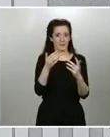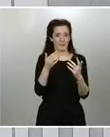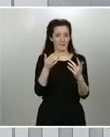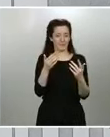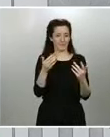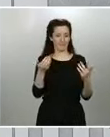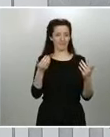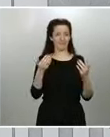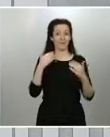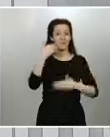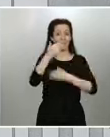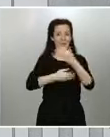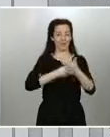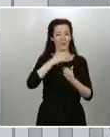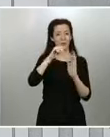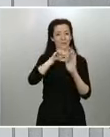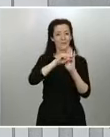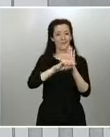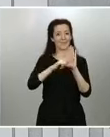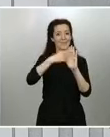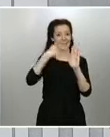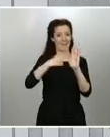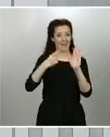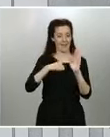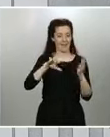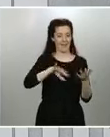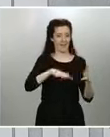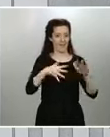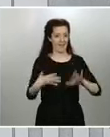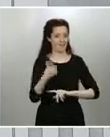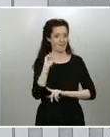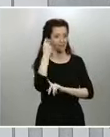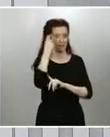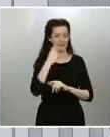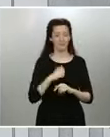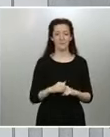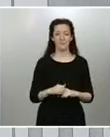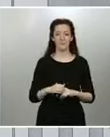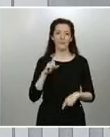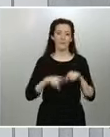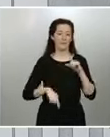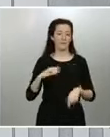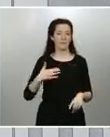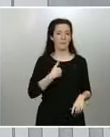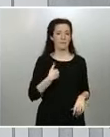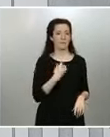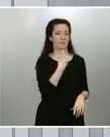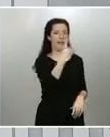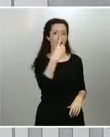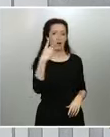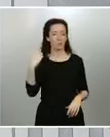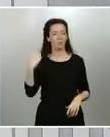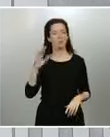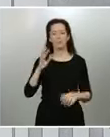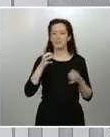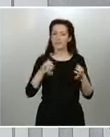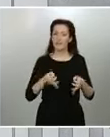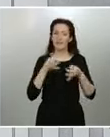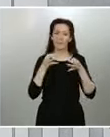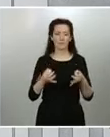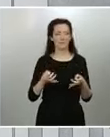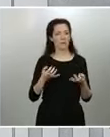desescalada y cada uno tiene su papel nosotros ejerceremos en nuestro pero insisto siempre con una voluntad de diálogo de acuerdo y de consenso siempre que sea